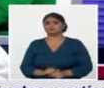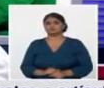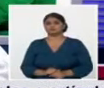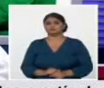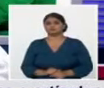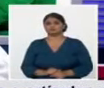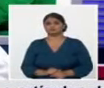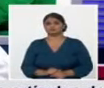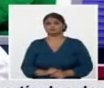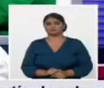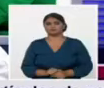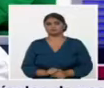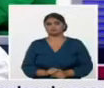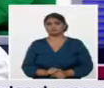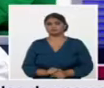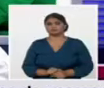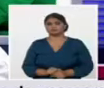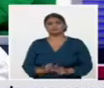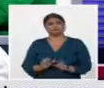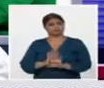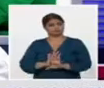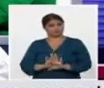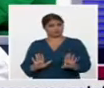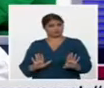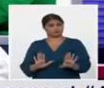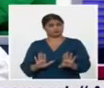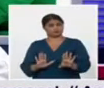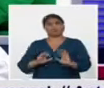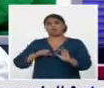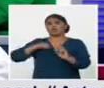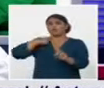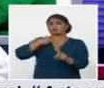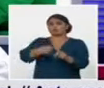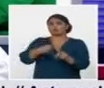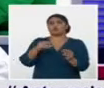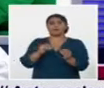Ya había dicho que la cifra de casos autóctonos muy elevada,